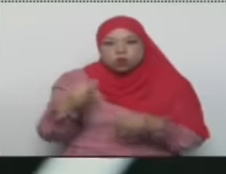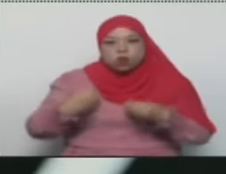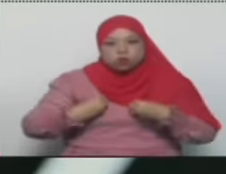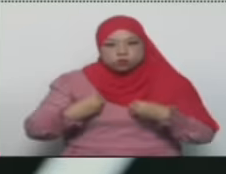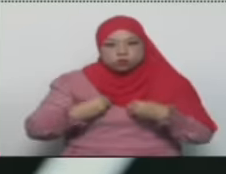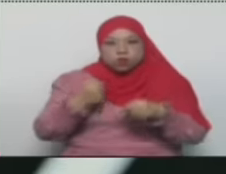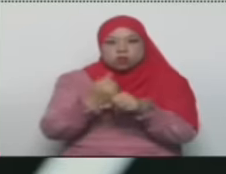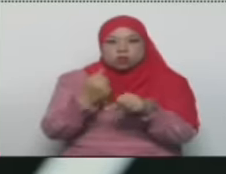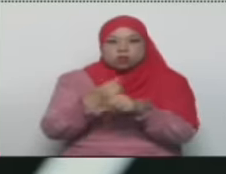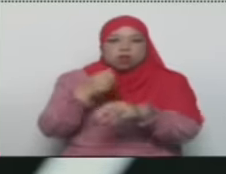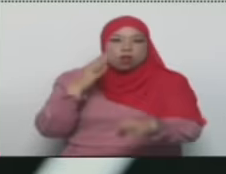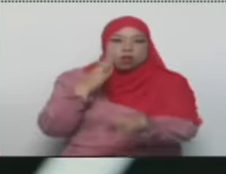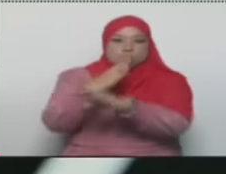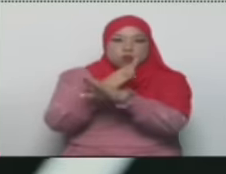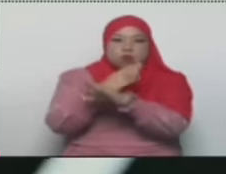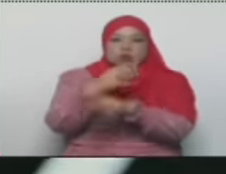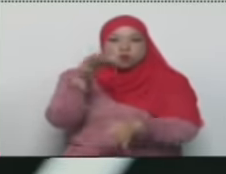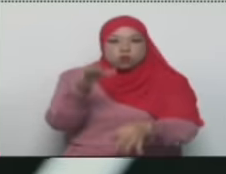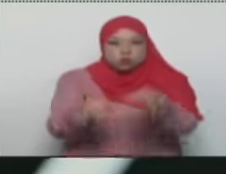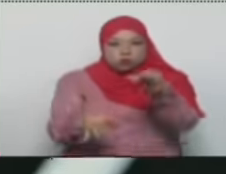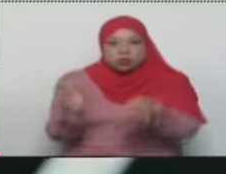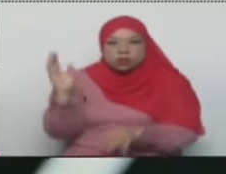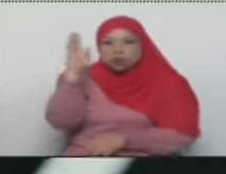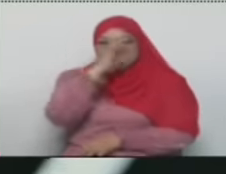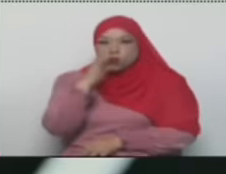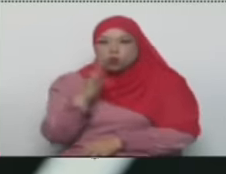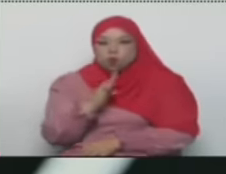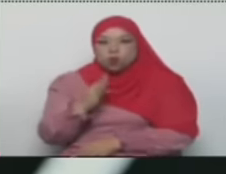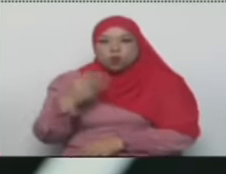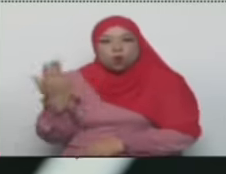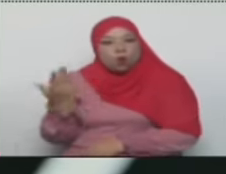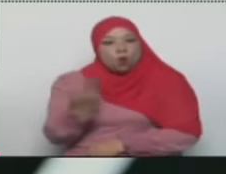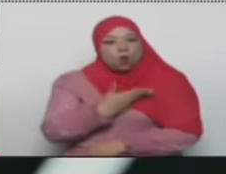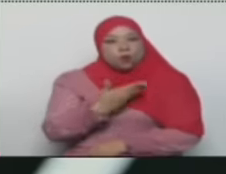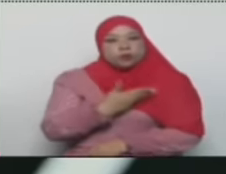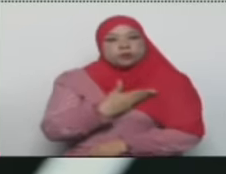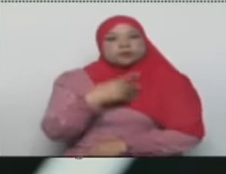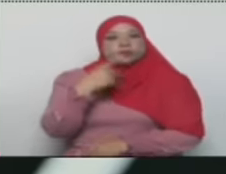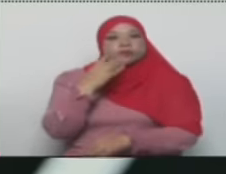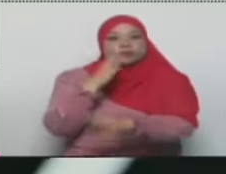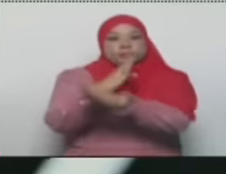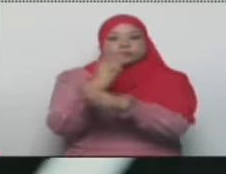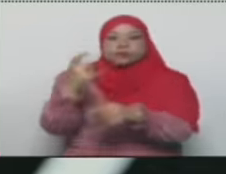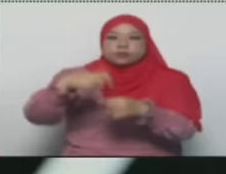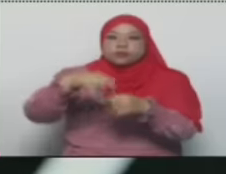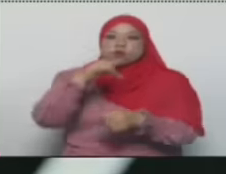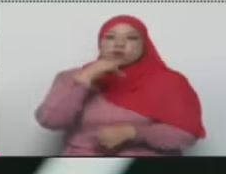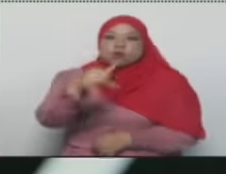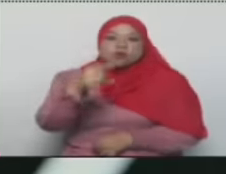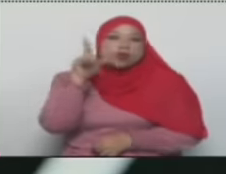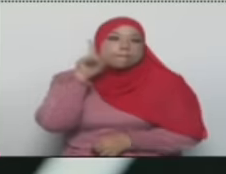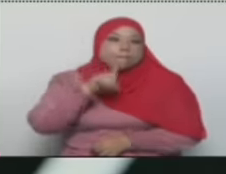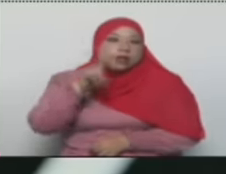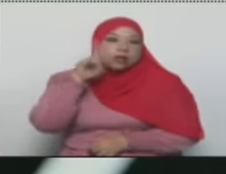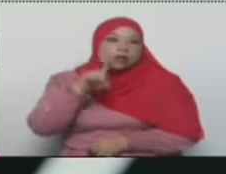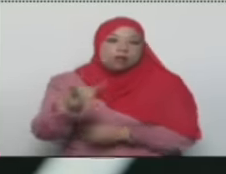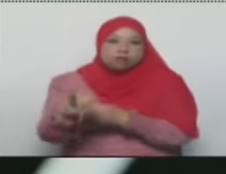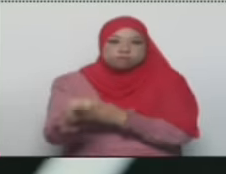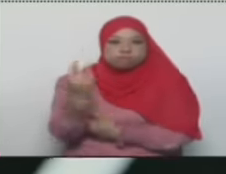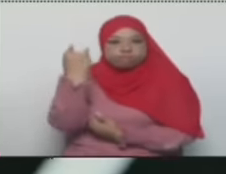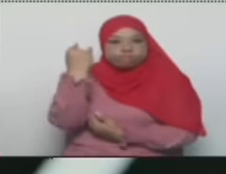una disputa legal con la justicia de ese país, que acusó a la red social por difusión de noticias falsas. X